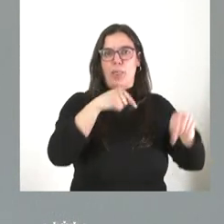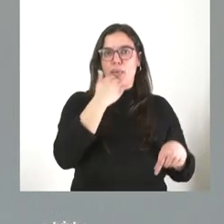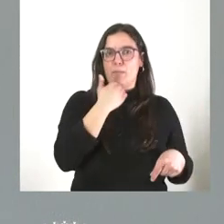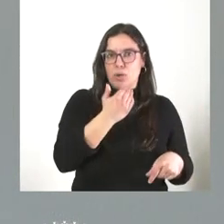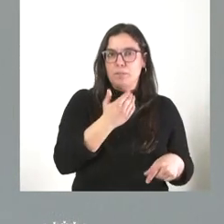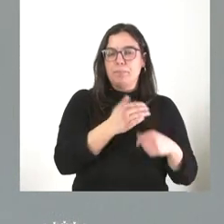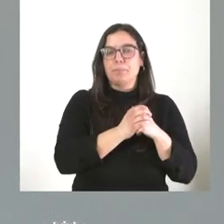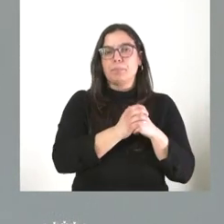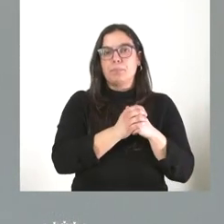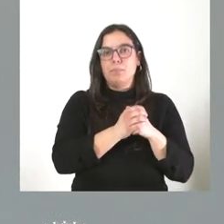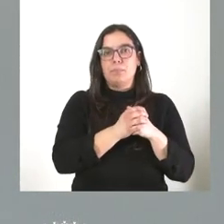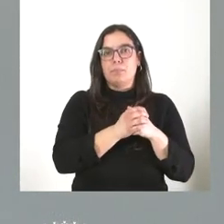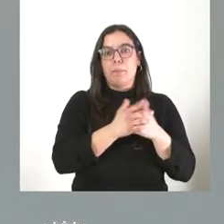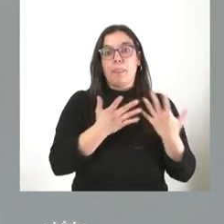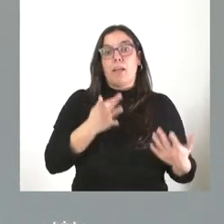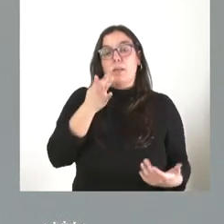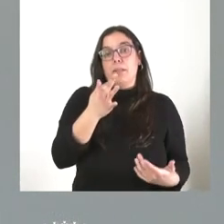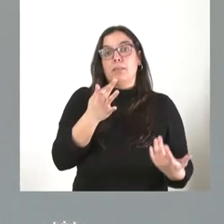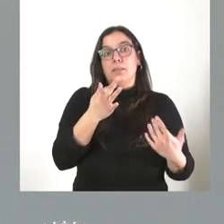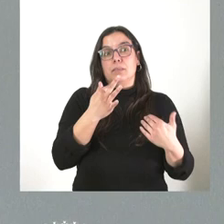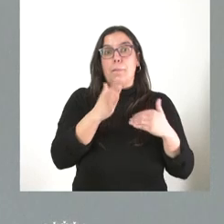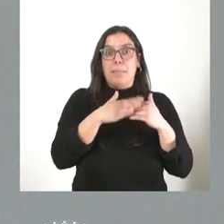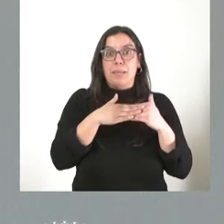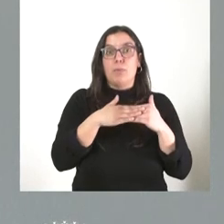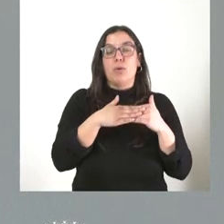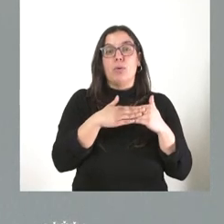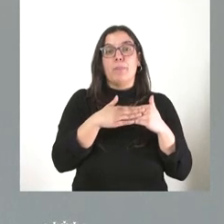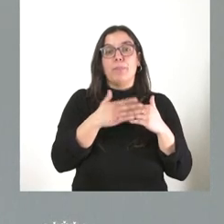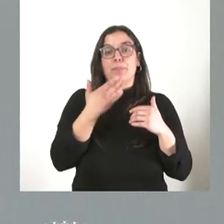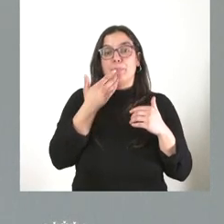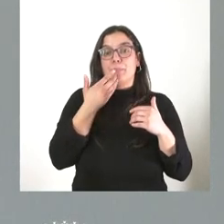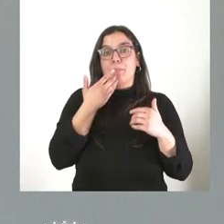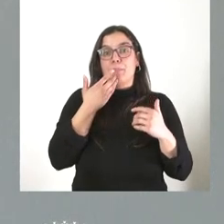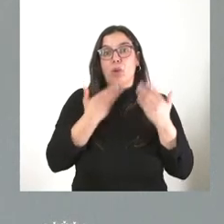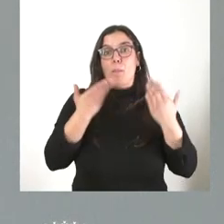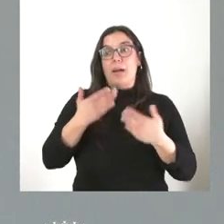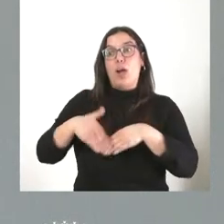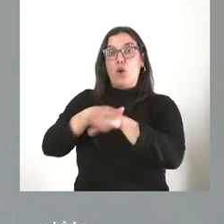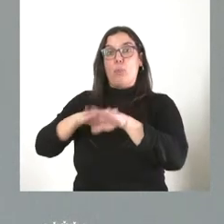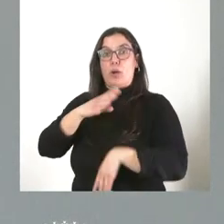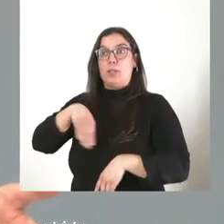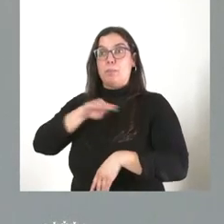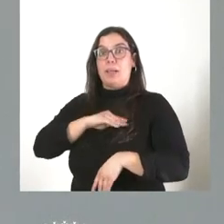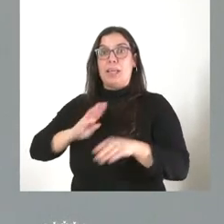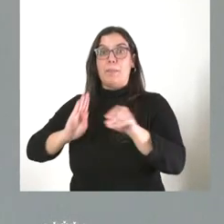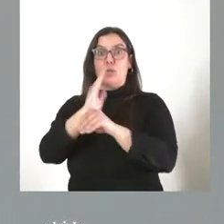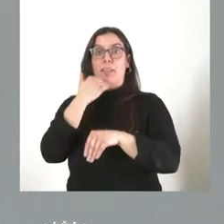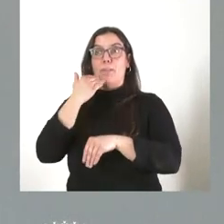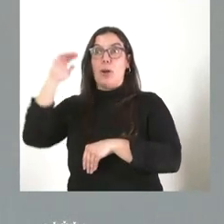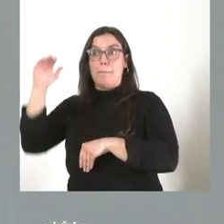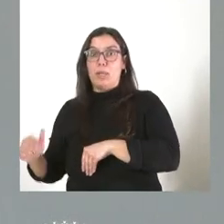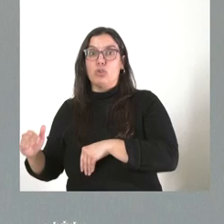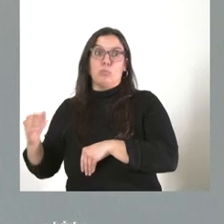y que esto al menos recuperas y que gran parte el que el gobierno de España haya bajado las inversiones en Zamora es una paradoja